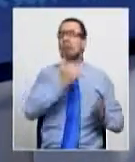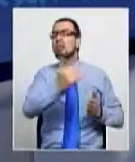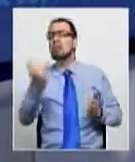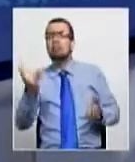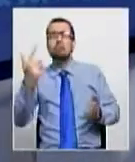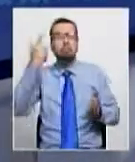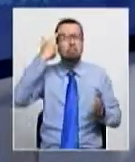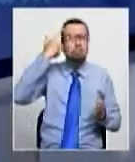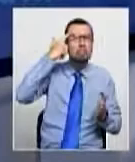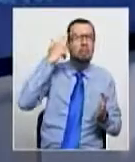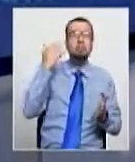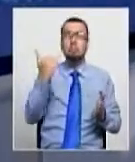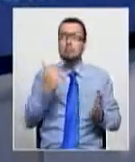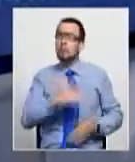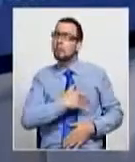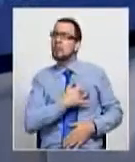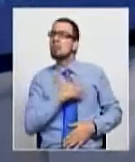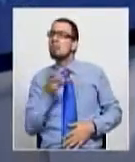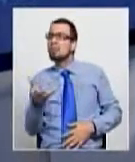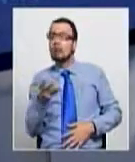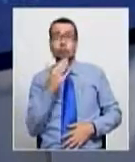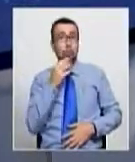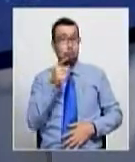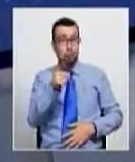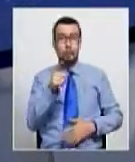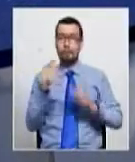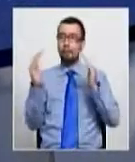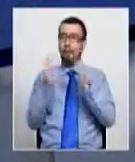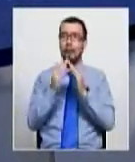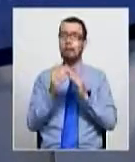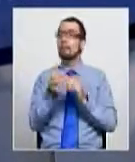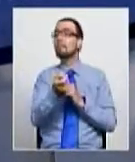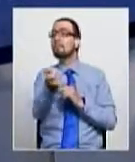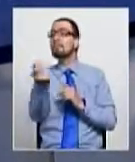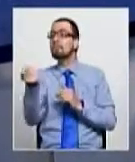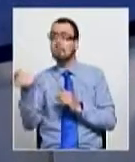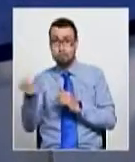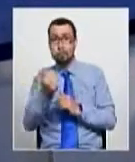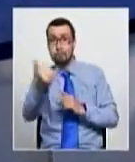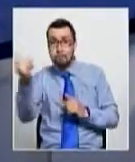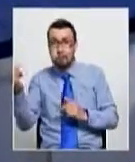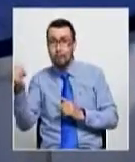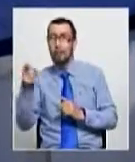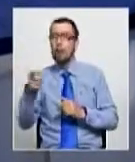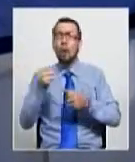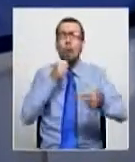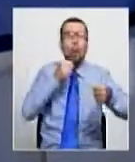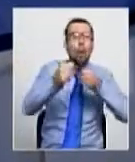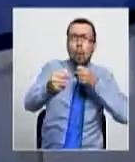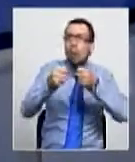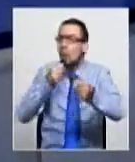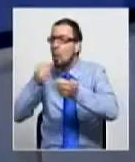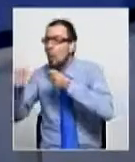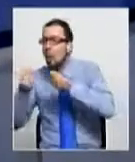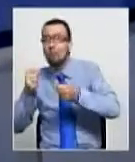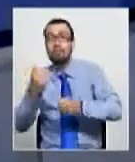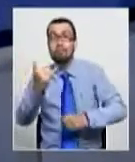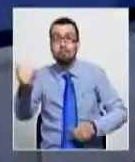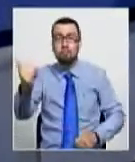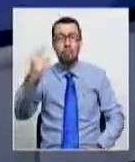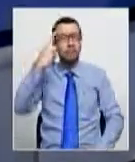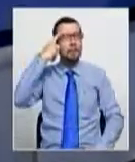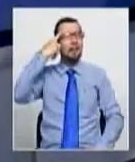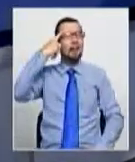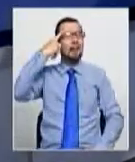que nuestros televidentes usted y sus vecinos la gente de nuestra región nos dio opiniones acerca de